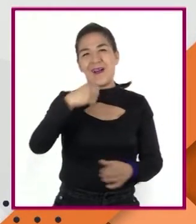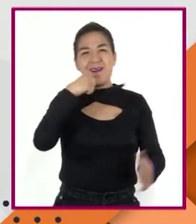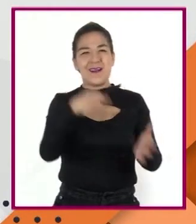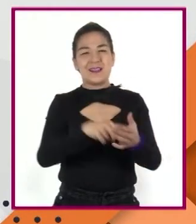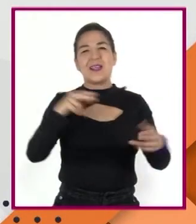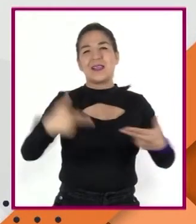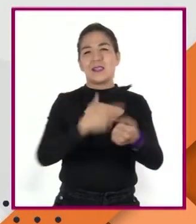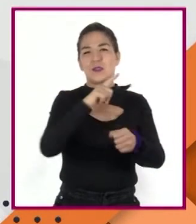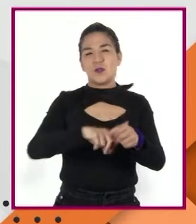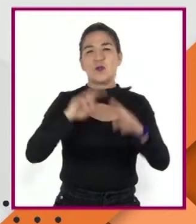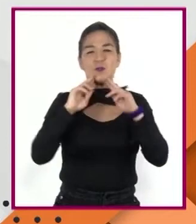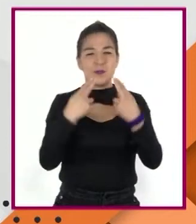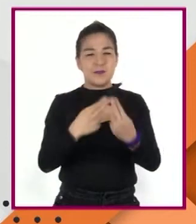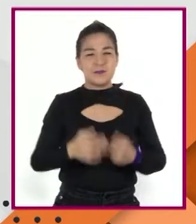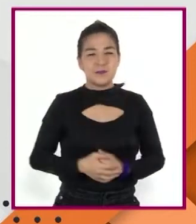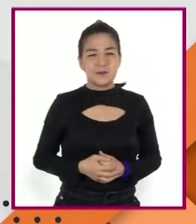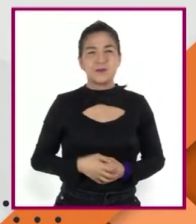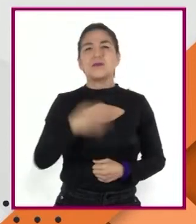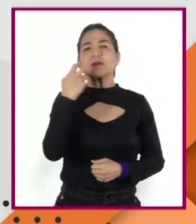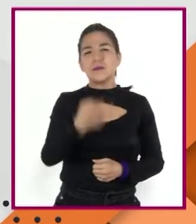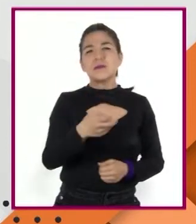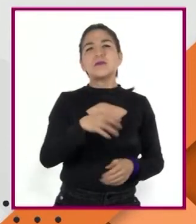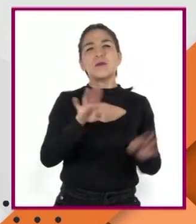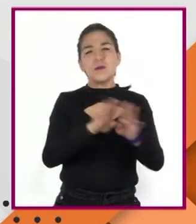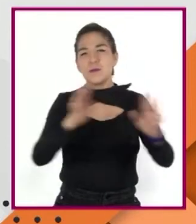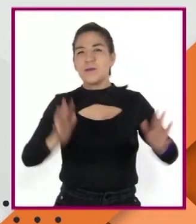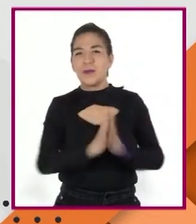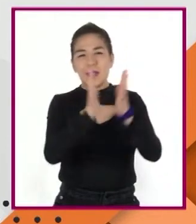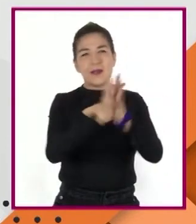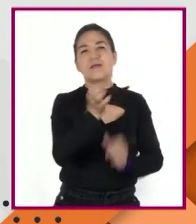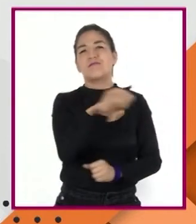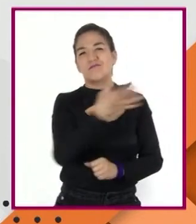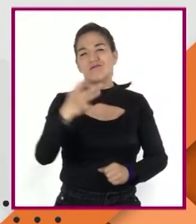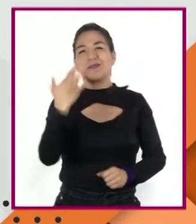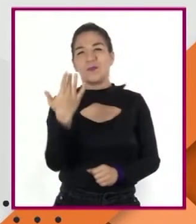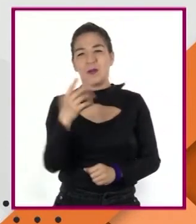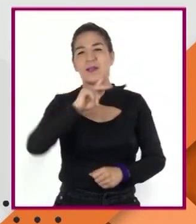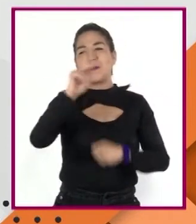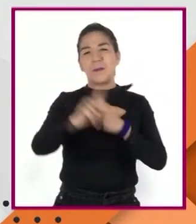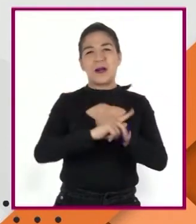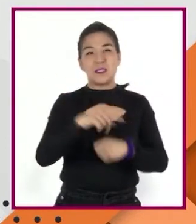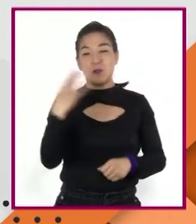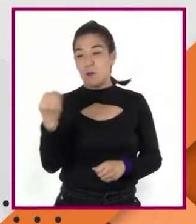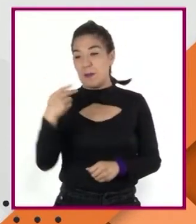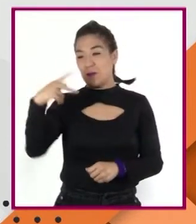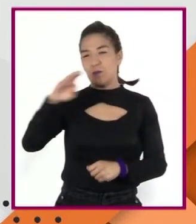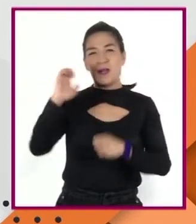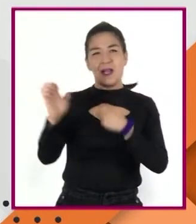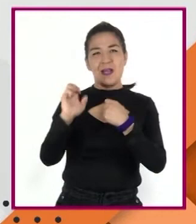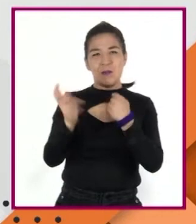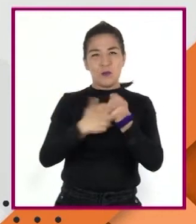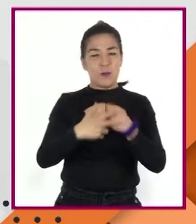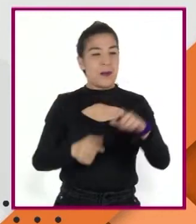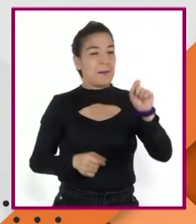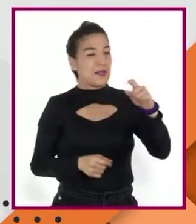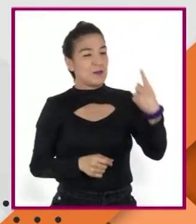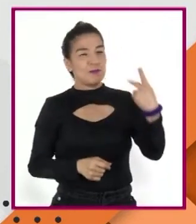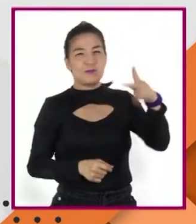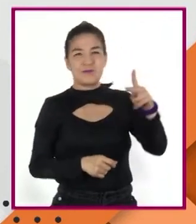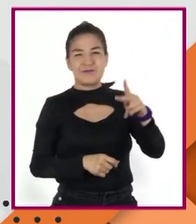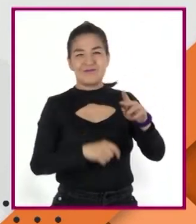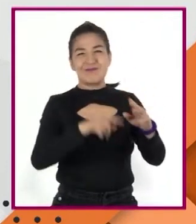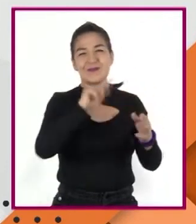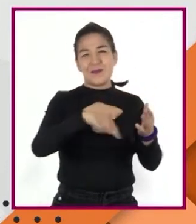conferencia contó con la participación de 50 países, 9 de Europa, 21 de América, 7 del